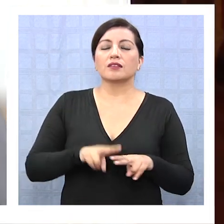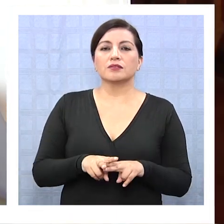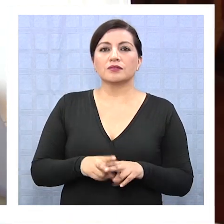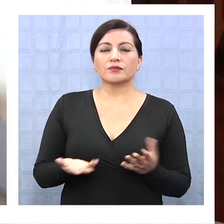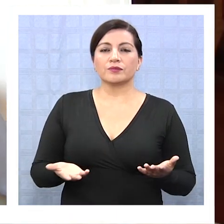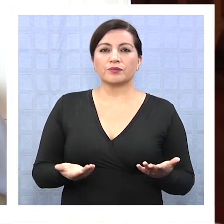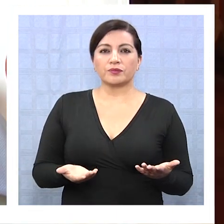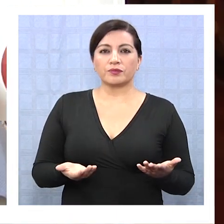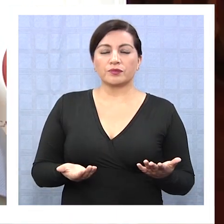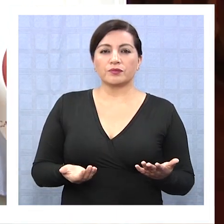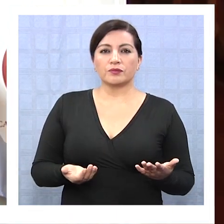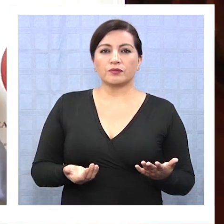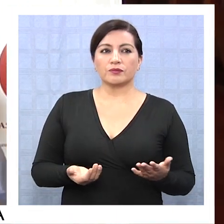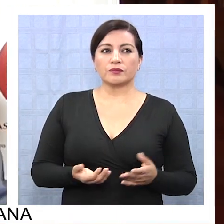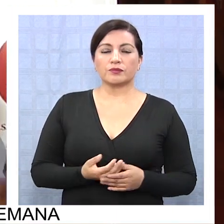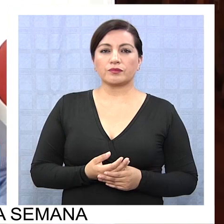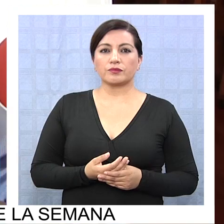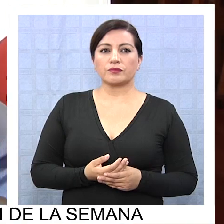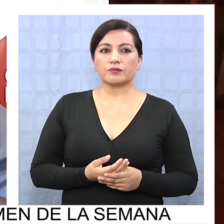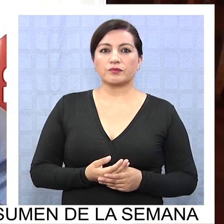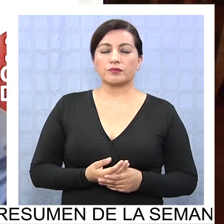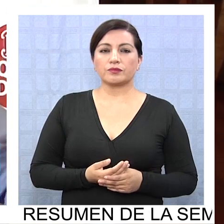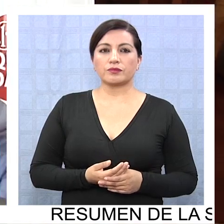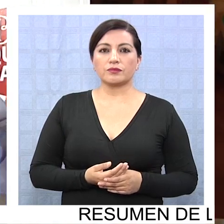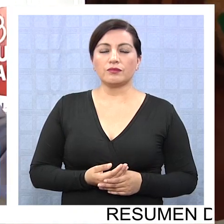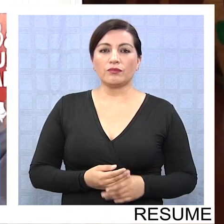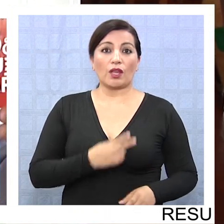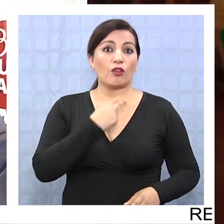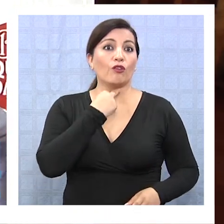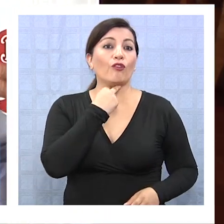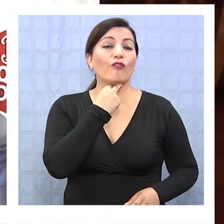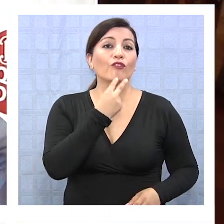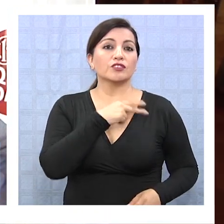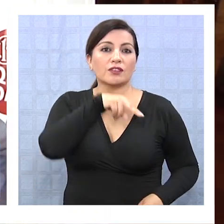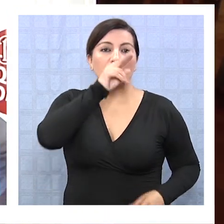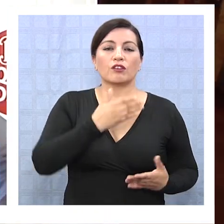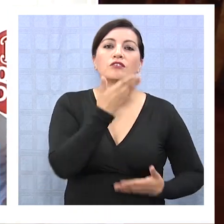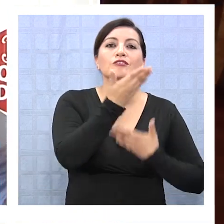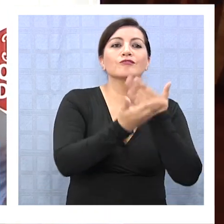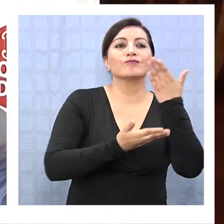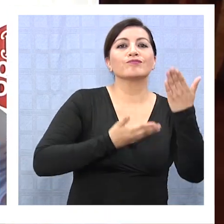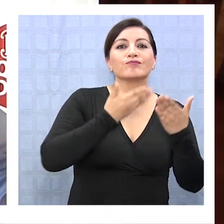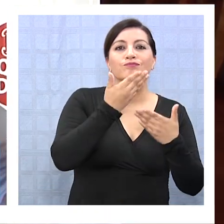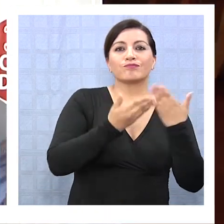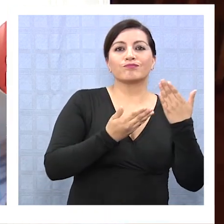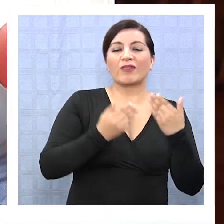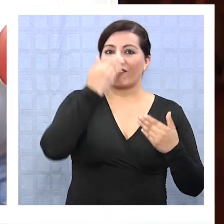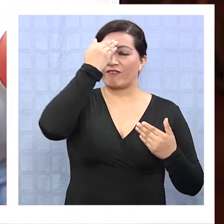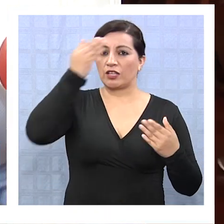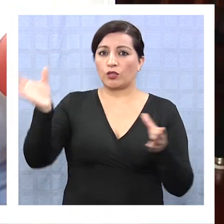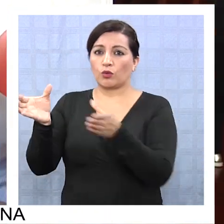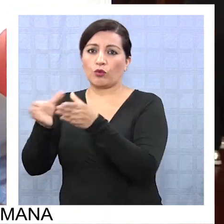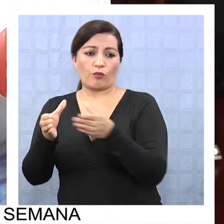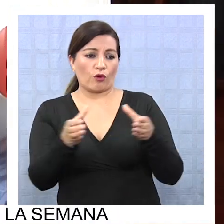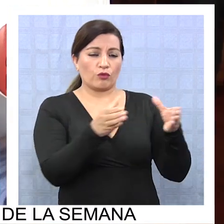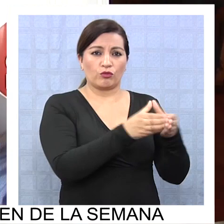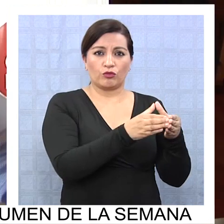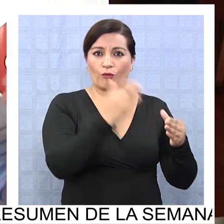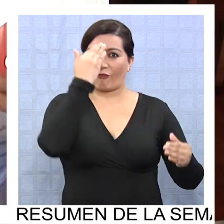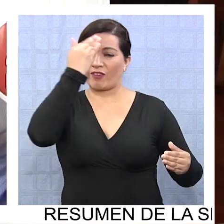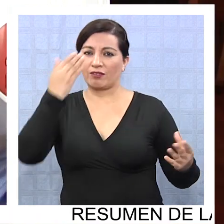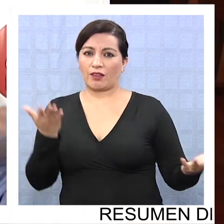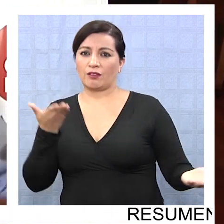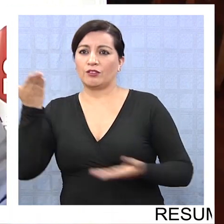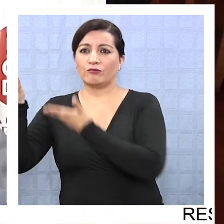idea es hacer un formato en el cual nuestros amigos de Voces del Norte canten un tema y les respondan los patizorros, frente a frente,